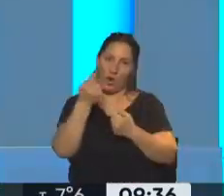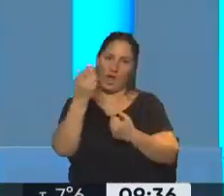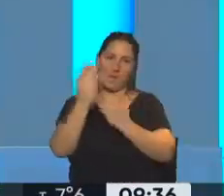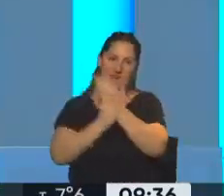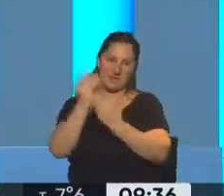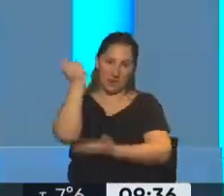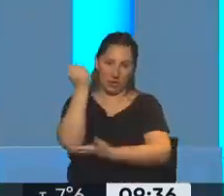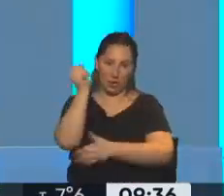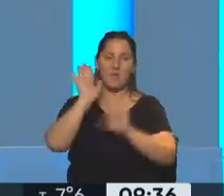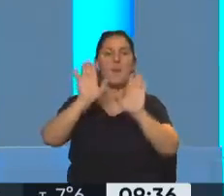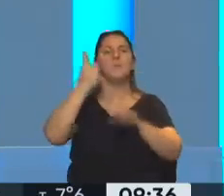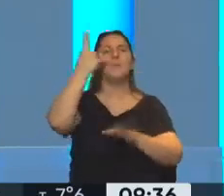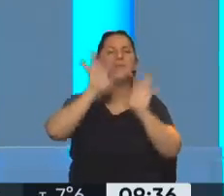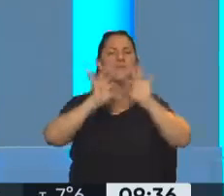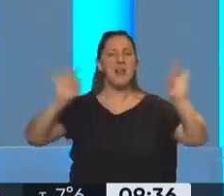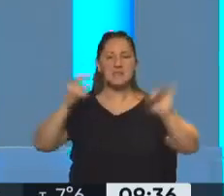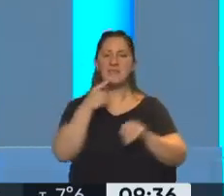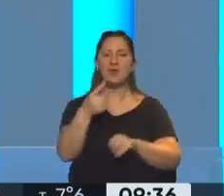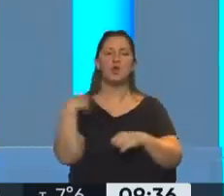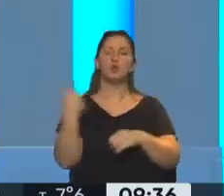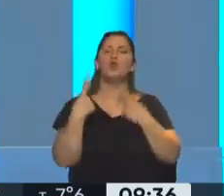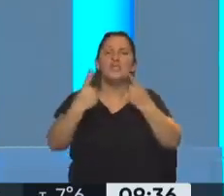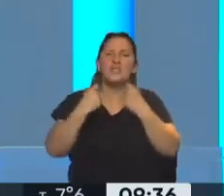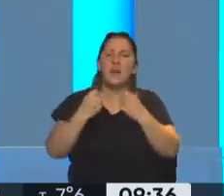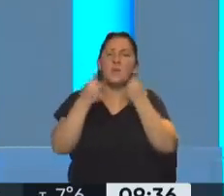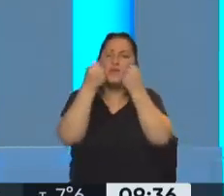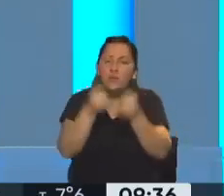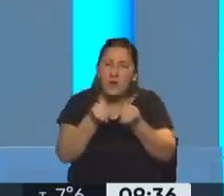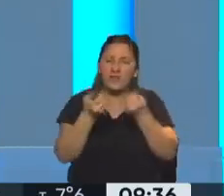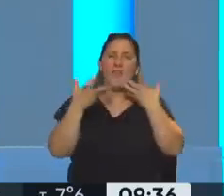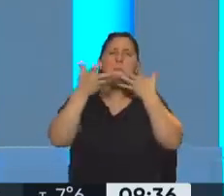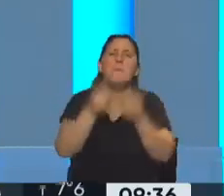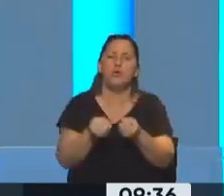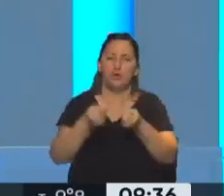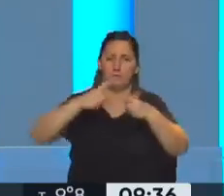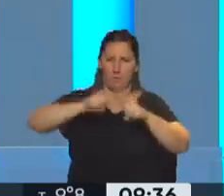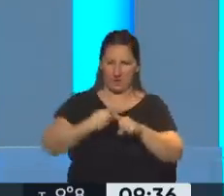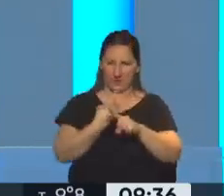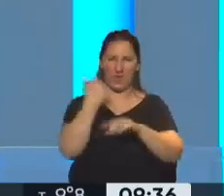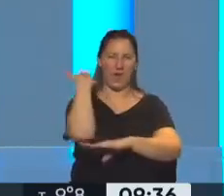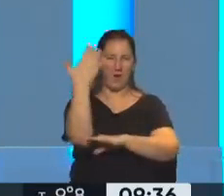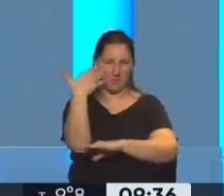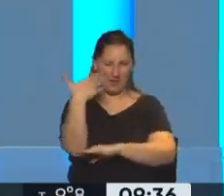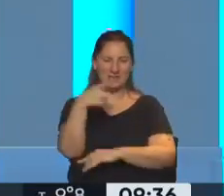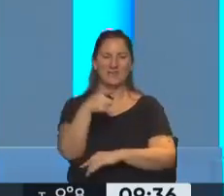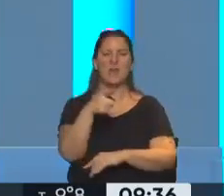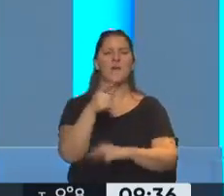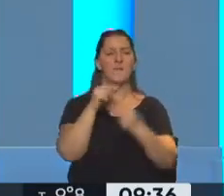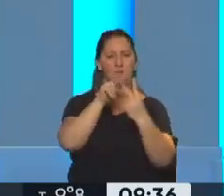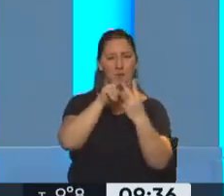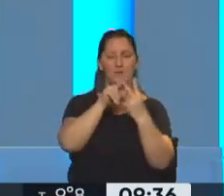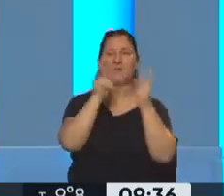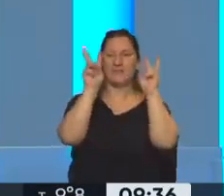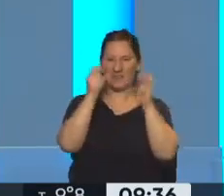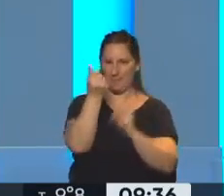una de su primera frase fue necesitamos fuerza y voluntad política una de las primeras frase en la conferencia somos dos últimas medidas relacionadas algo